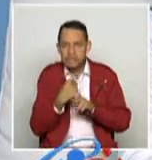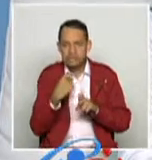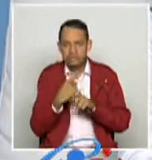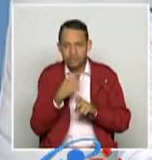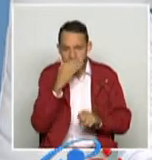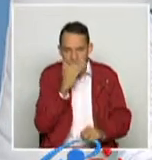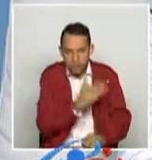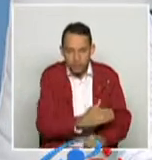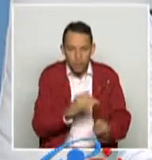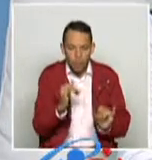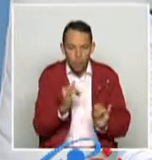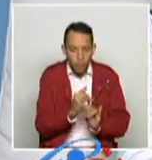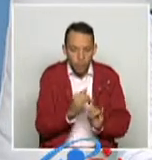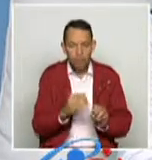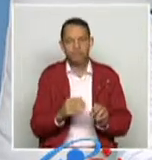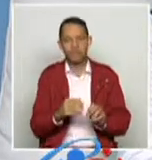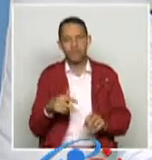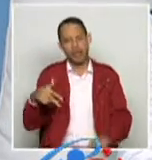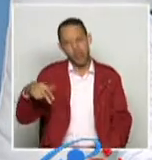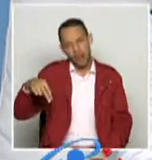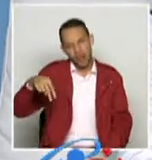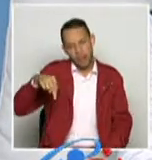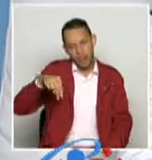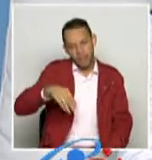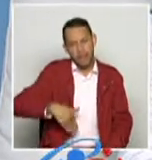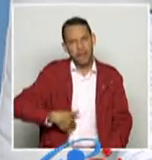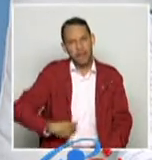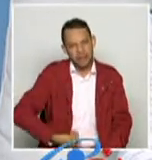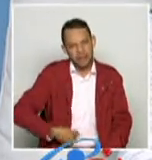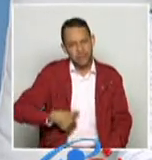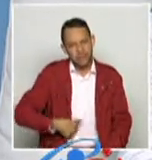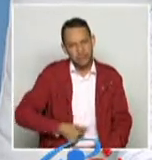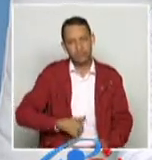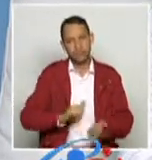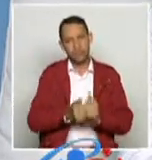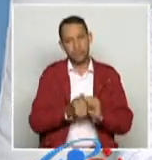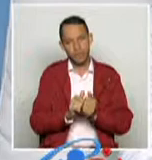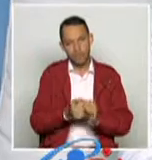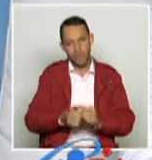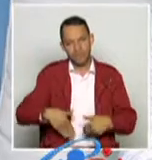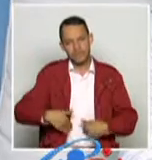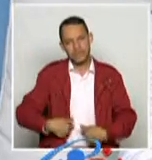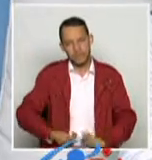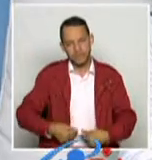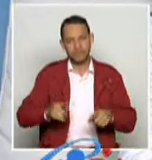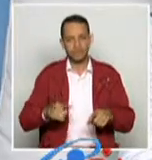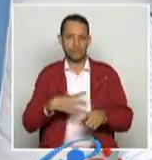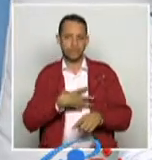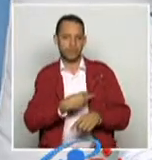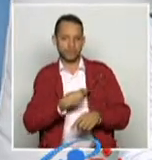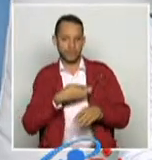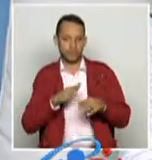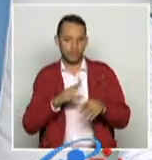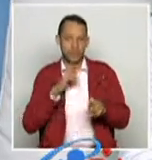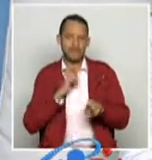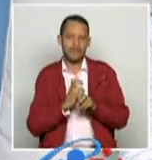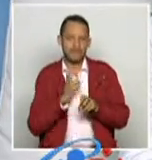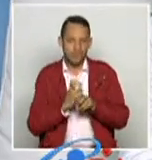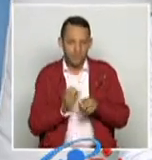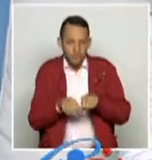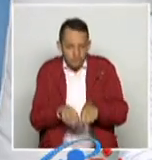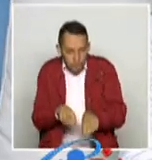pies. Cuando el niño se cansa muy fácilmente y una vez hace ejercicio, bien sea en la lactancia o en el gateo, cuando